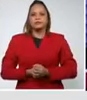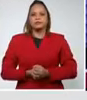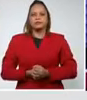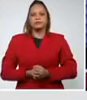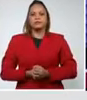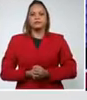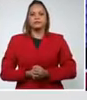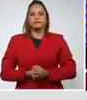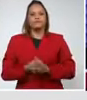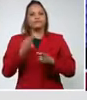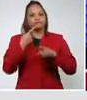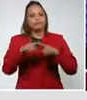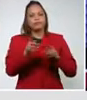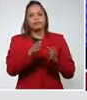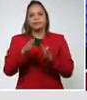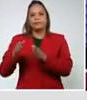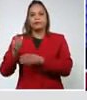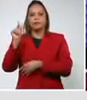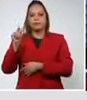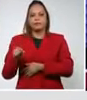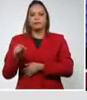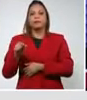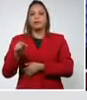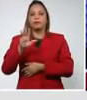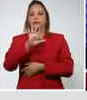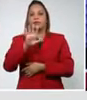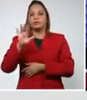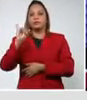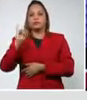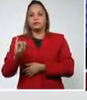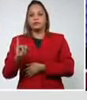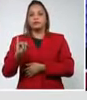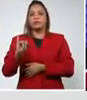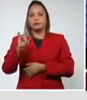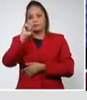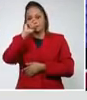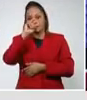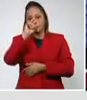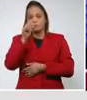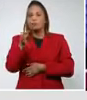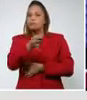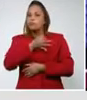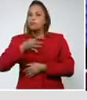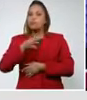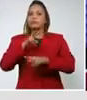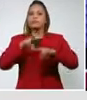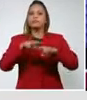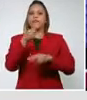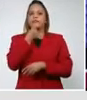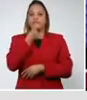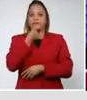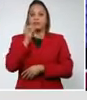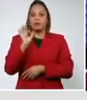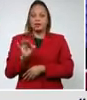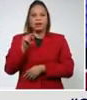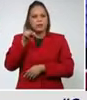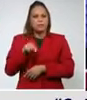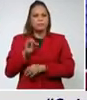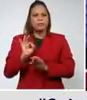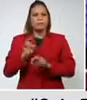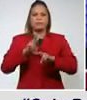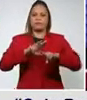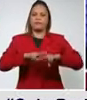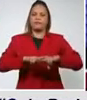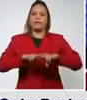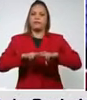La otra es una paciente de 56 años de edad del municipio de Habana Vieja, aquí en la provincia de La Habana,